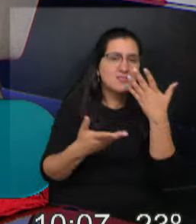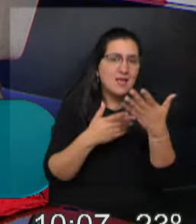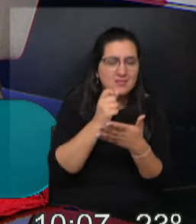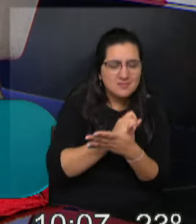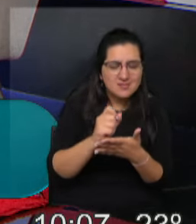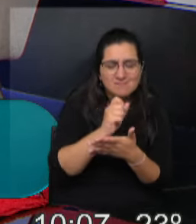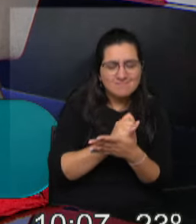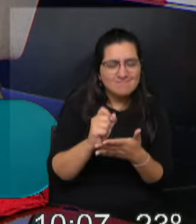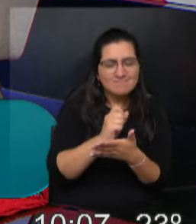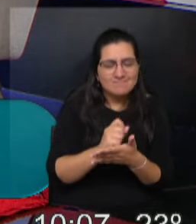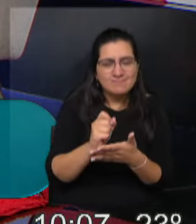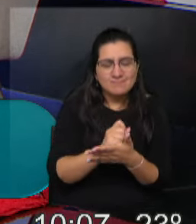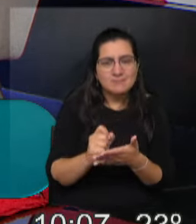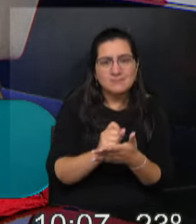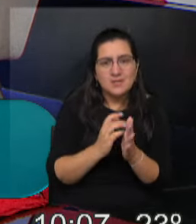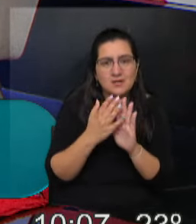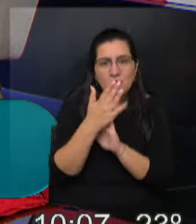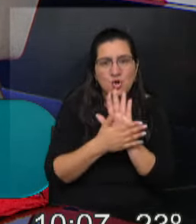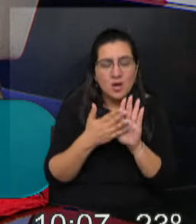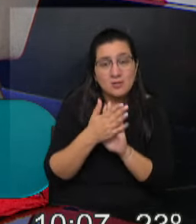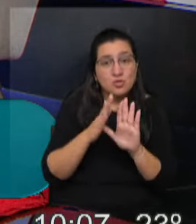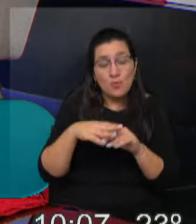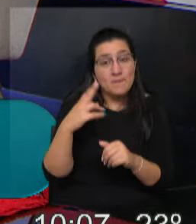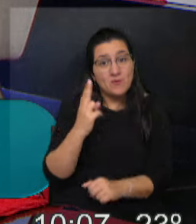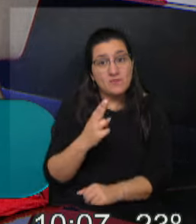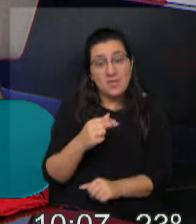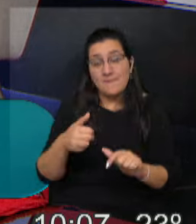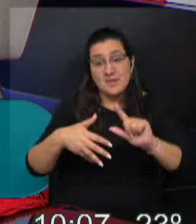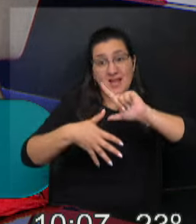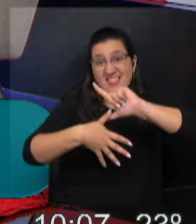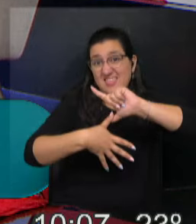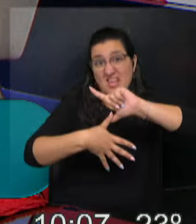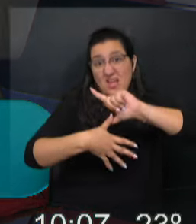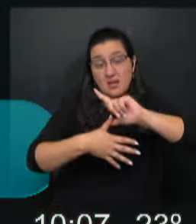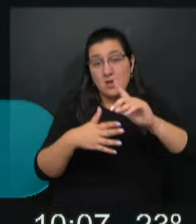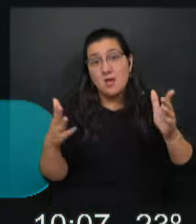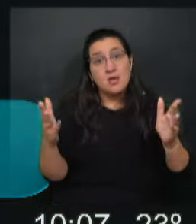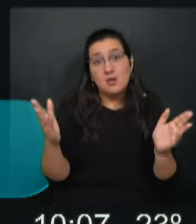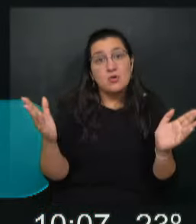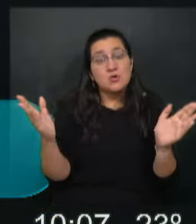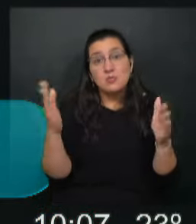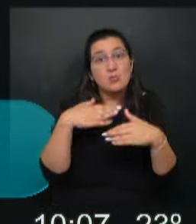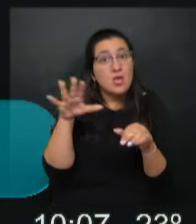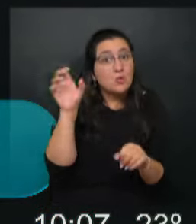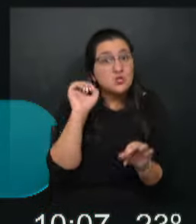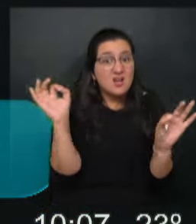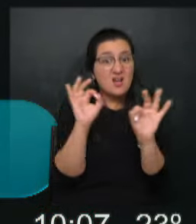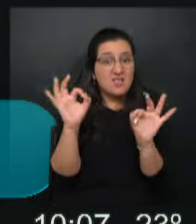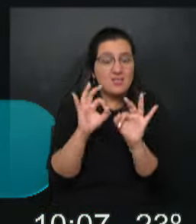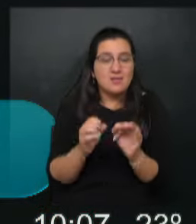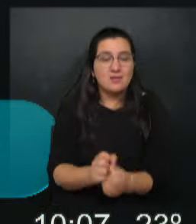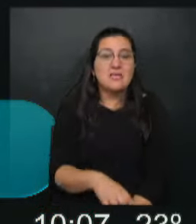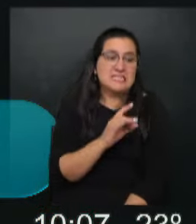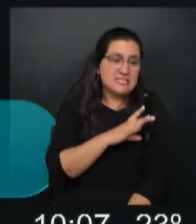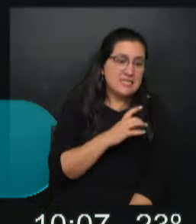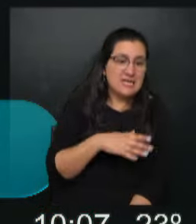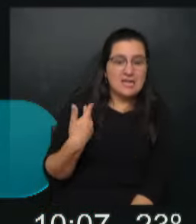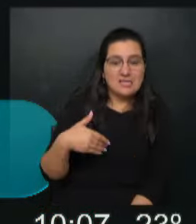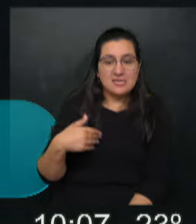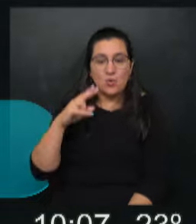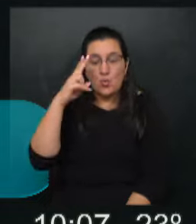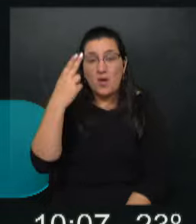compositores regionales, estaban todos, claro, América Latina estaba comprometida, sobre todo Chile, Argentina, Uruguay.